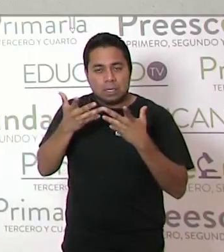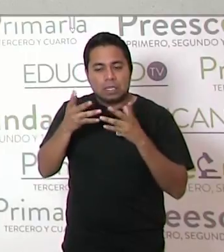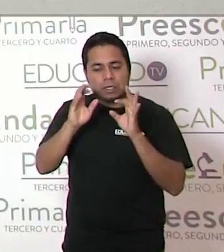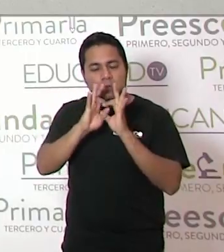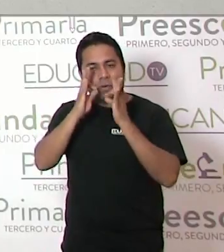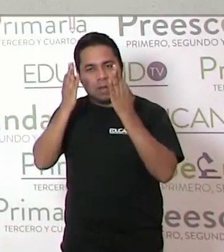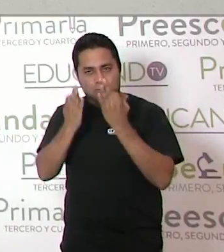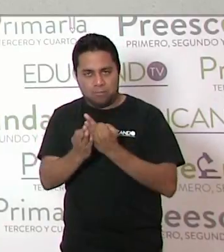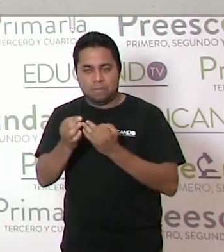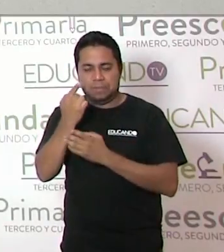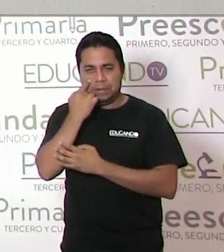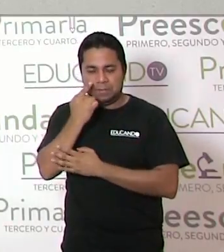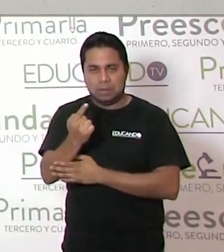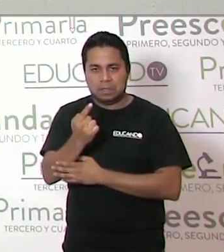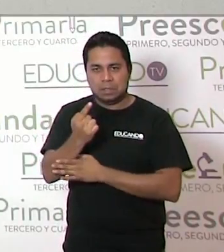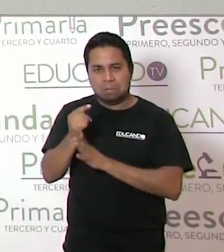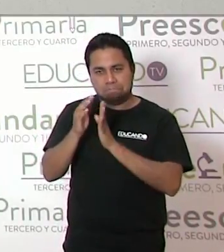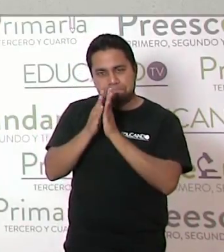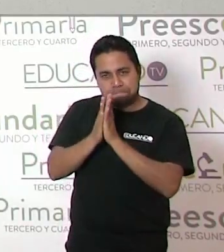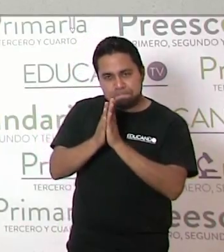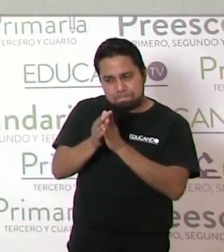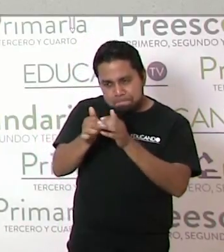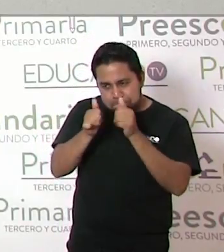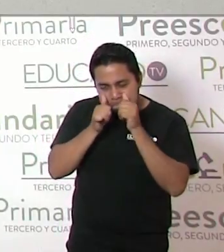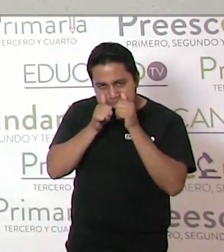cuerpo. Por favor, obsérvalo.